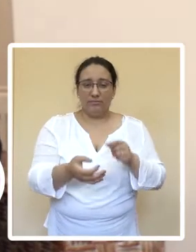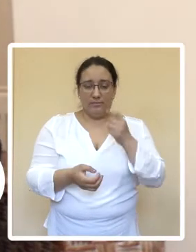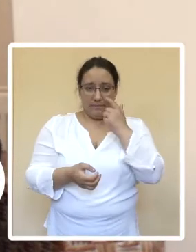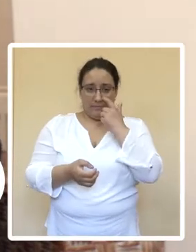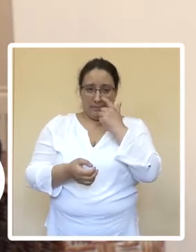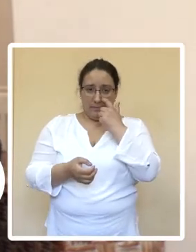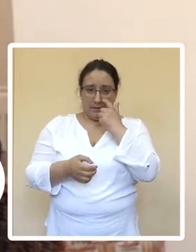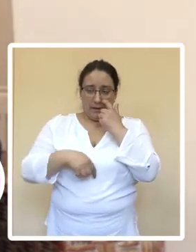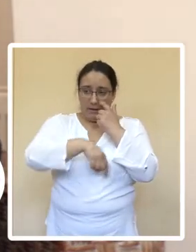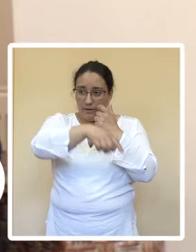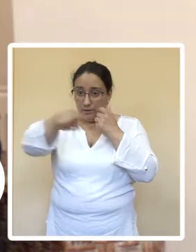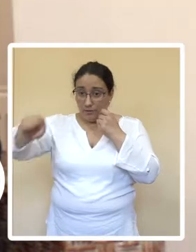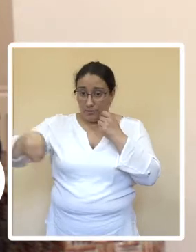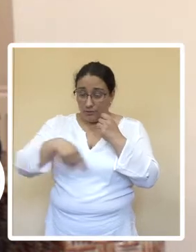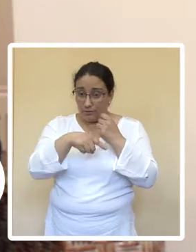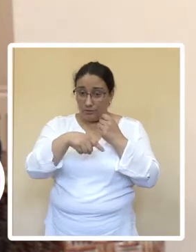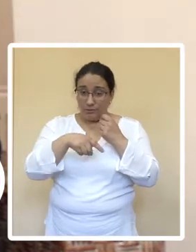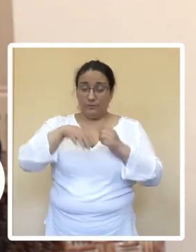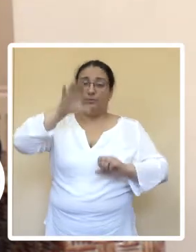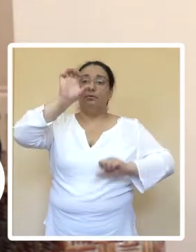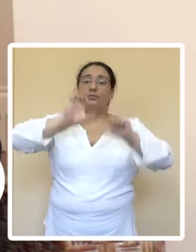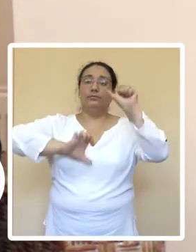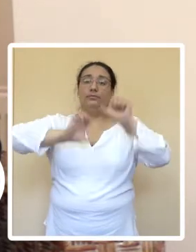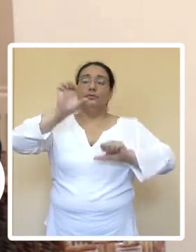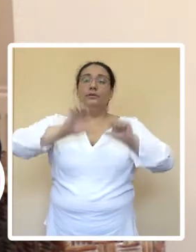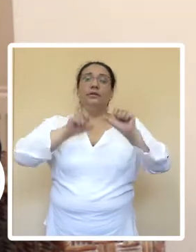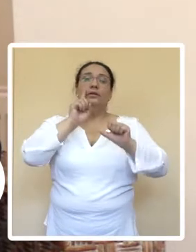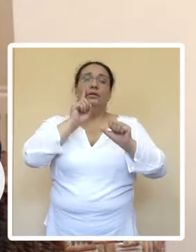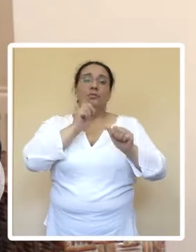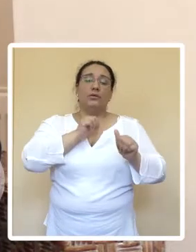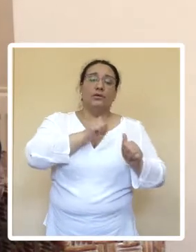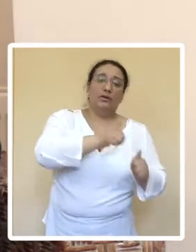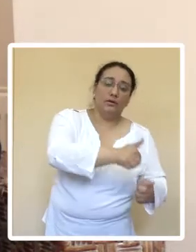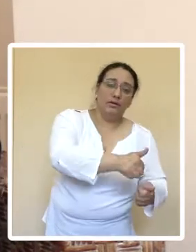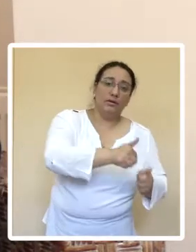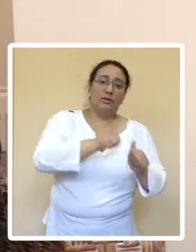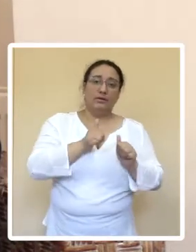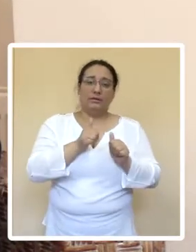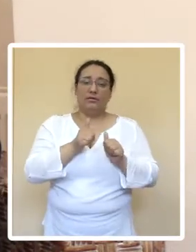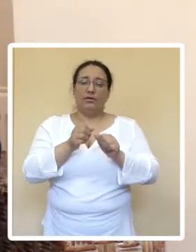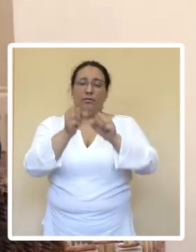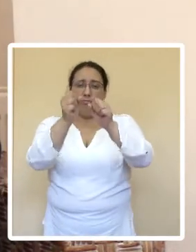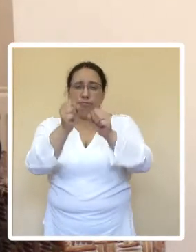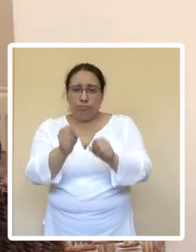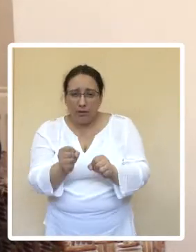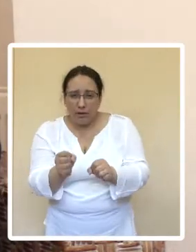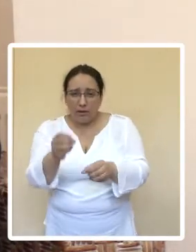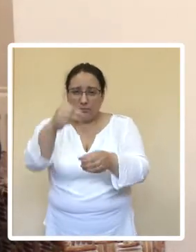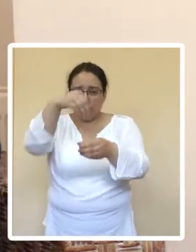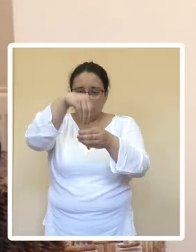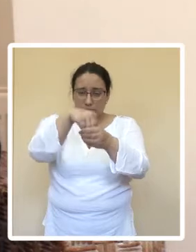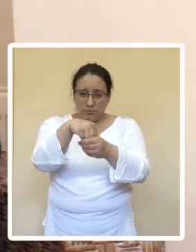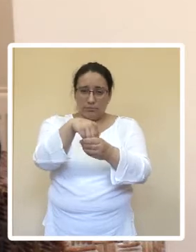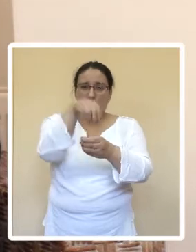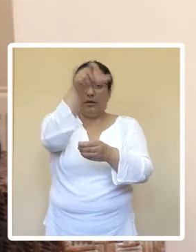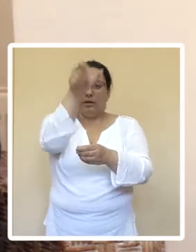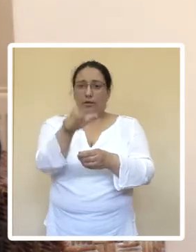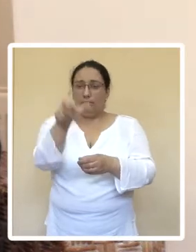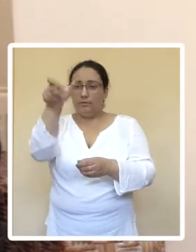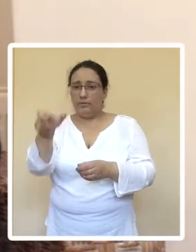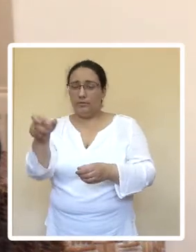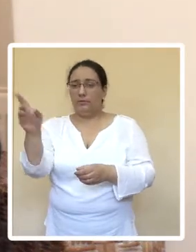parte del mundo empresarial, tenemos el desafío de ser capaces de colocar a las personas con discapacidad de tal forma que a esa